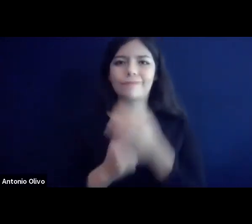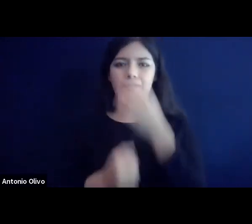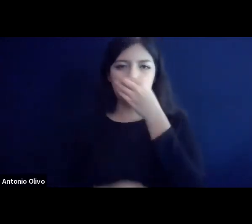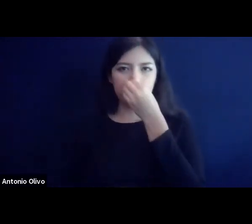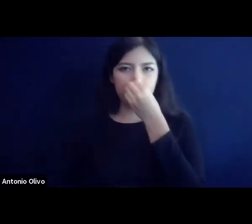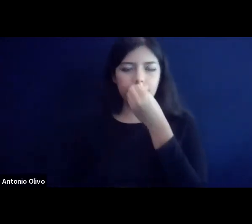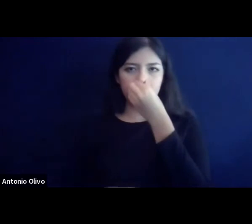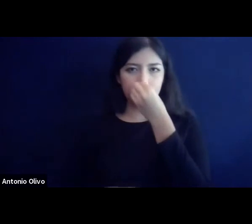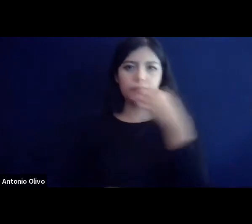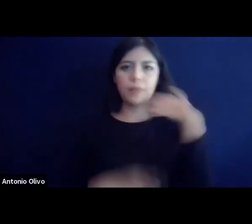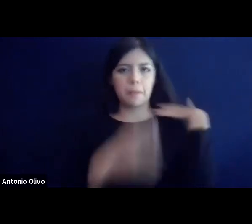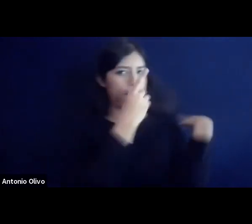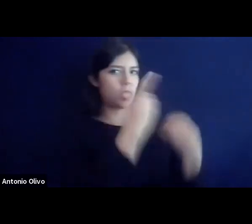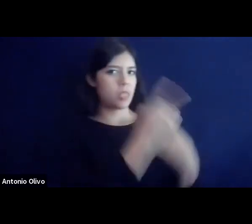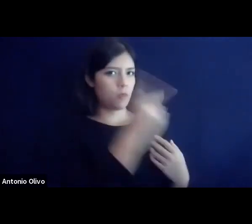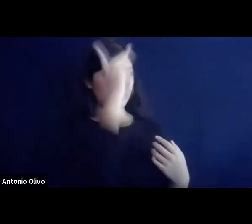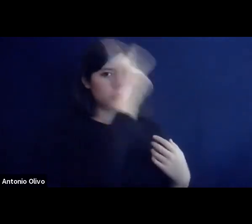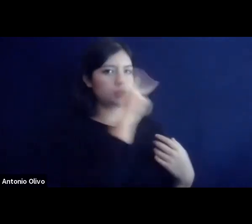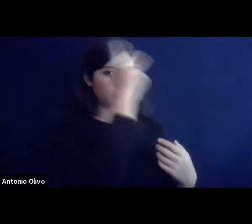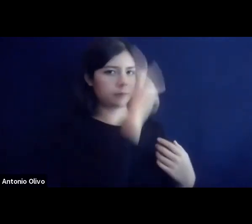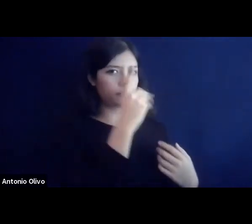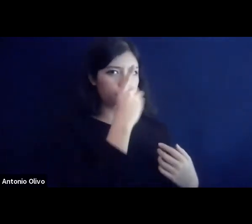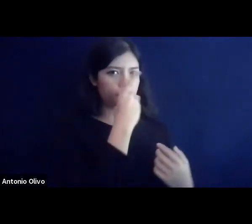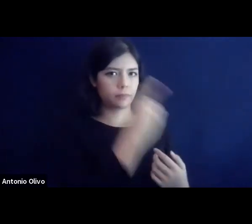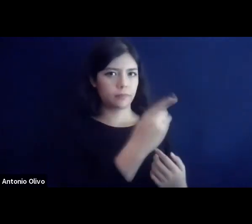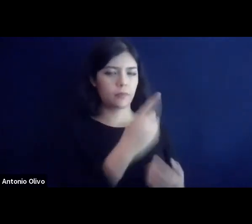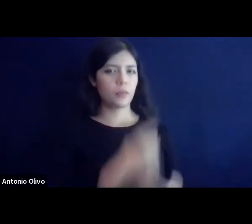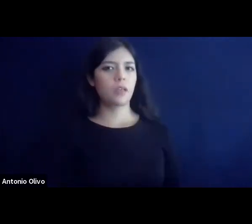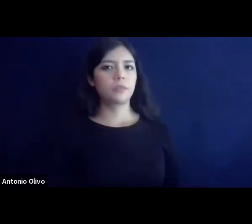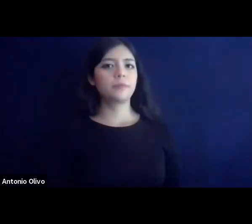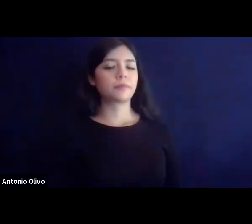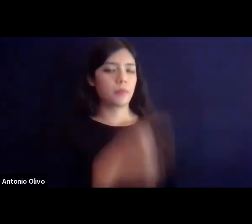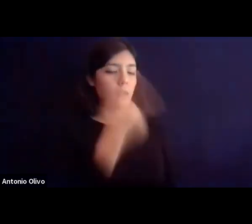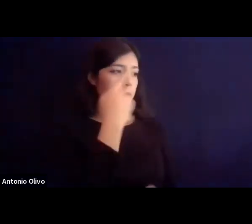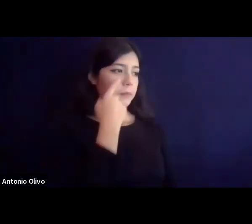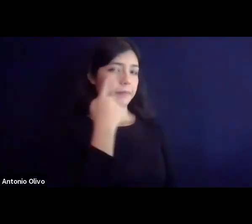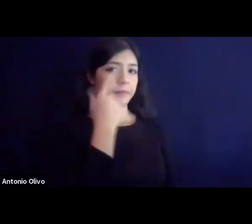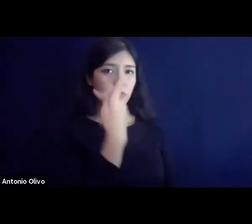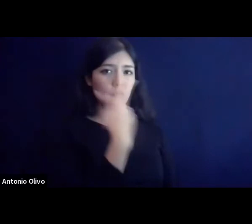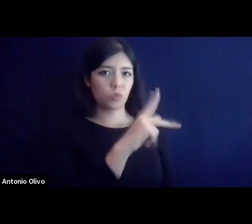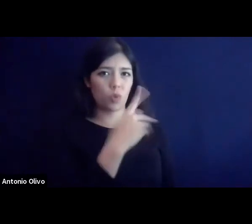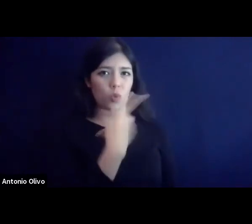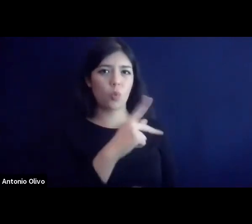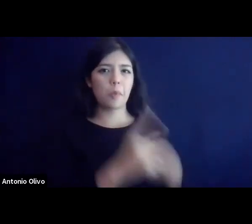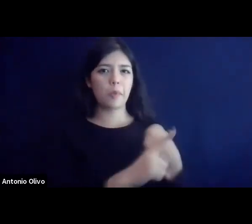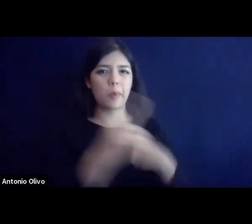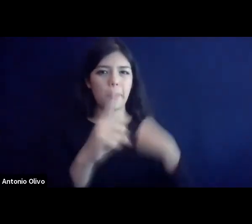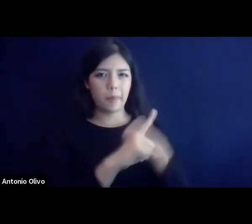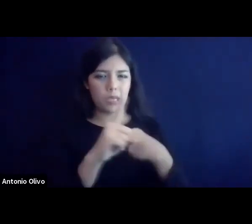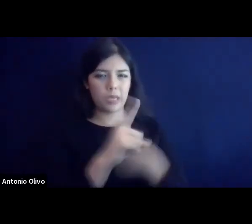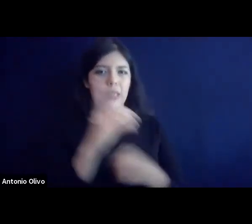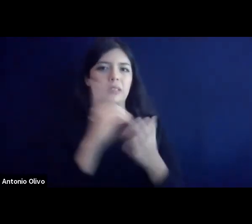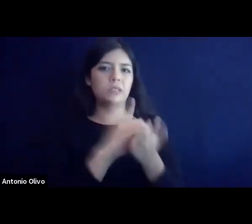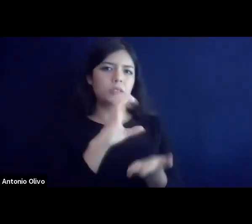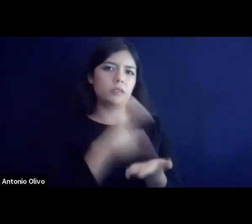tu problema... Digo, a pesar de que hay otros, la distrofia muscular que va avanzando, tengo el diagnóstico de que me